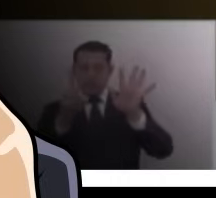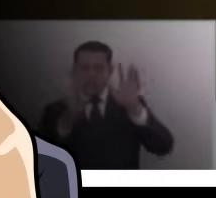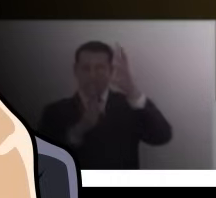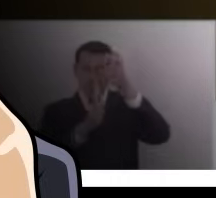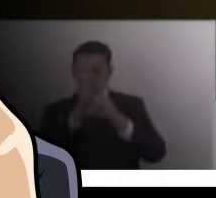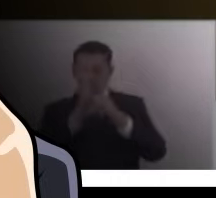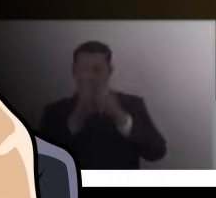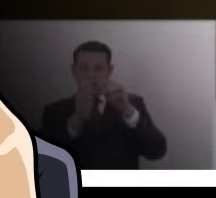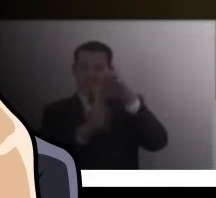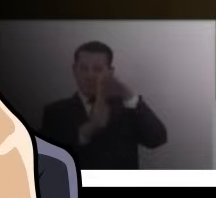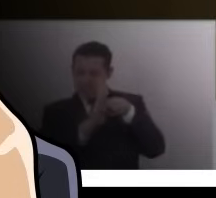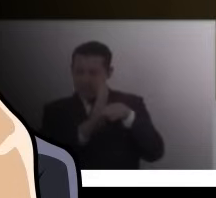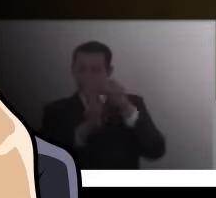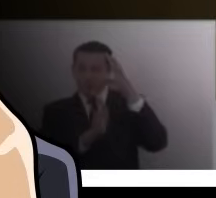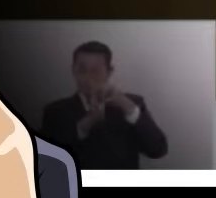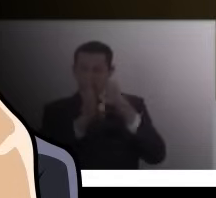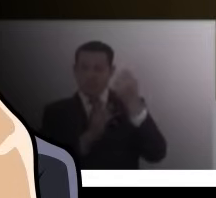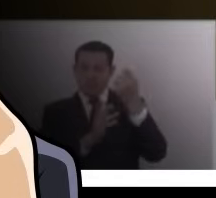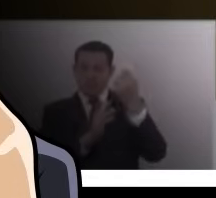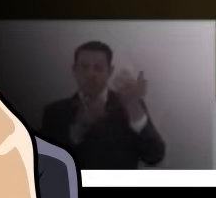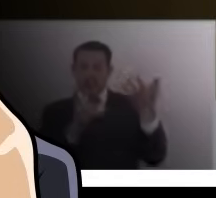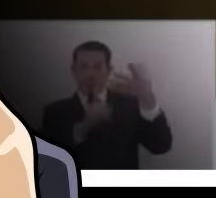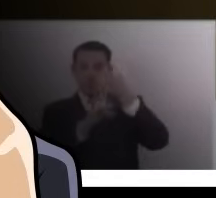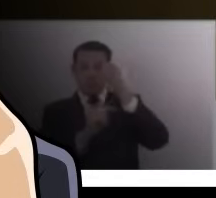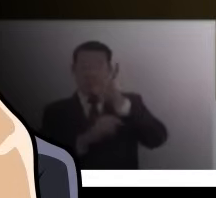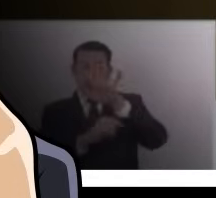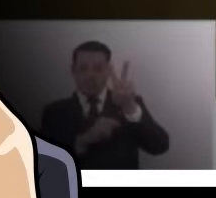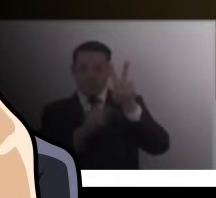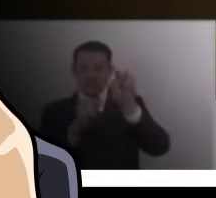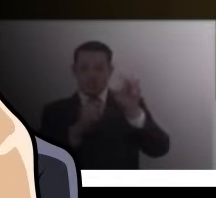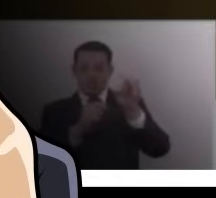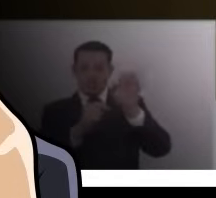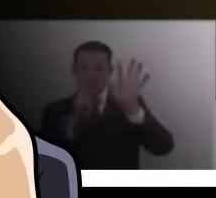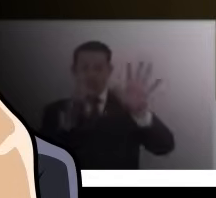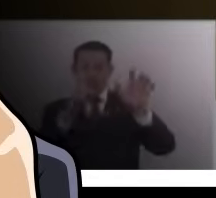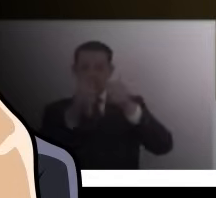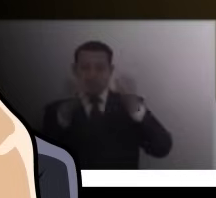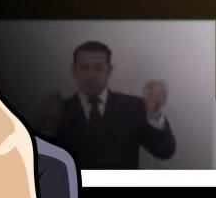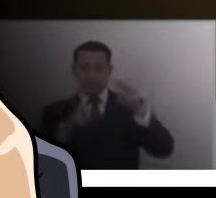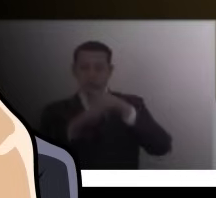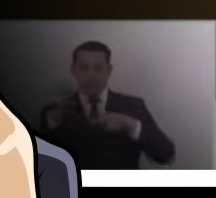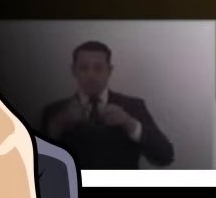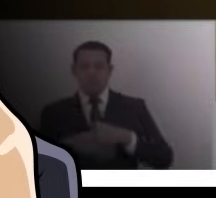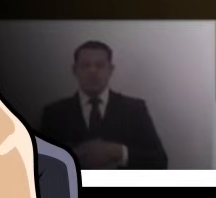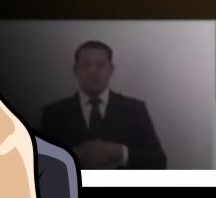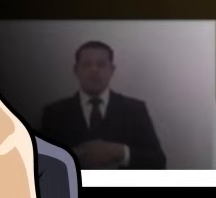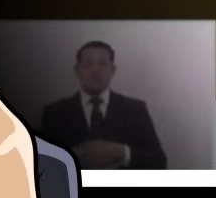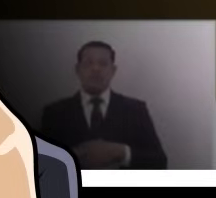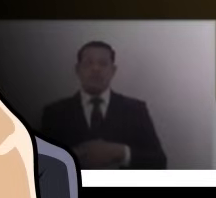una reducción todavía más que llega a los 52.6 millones de